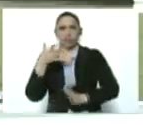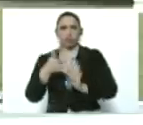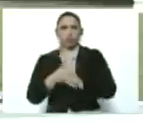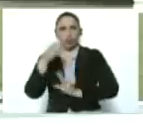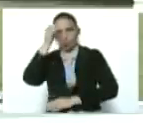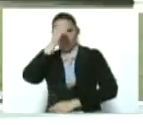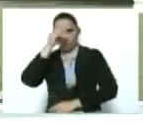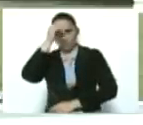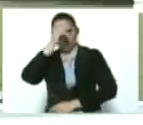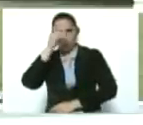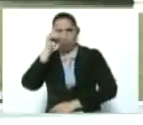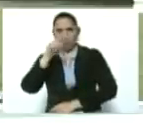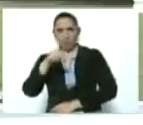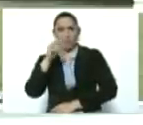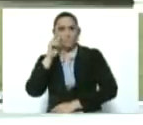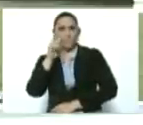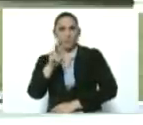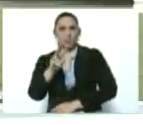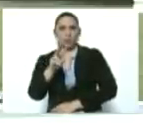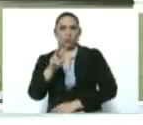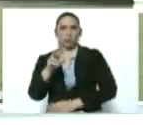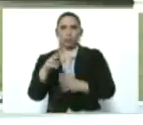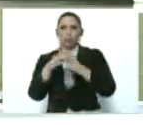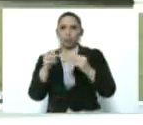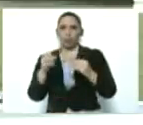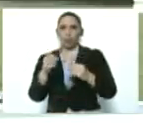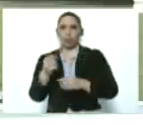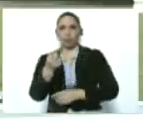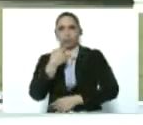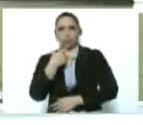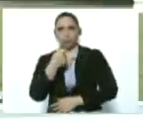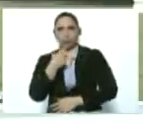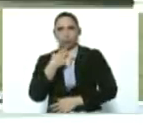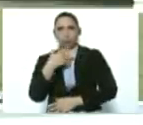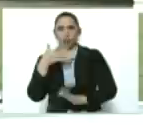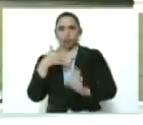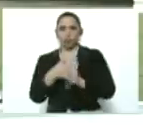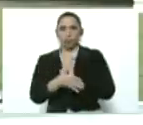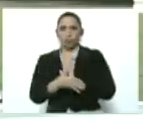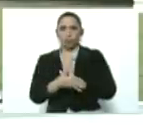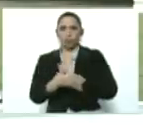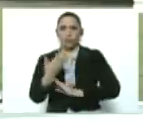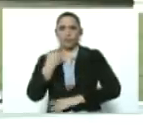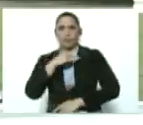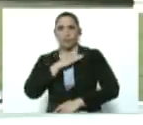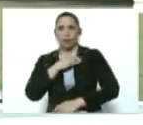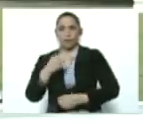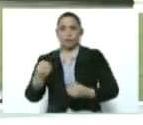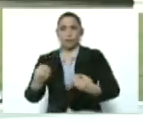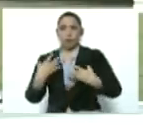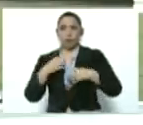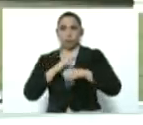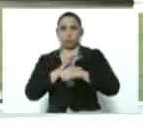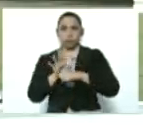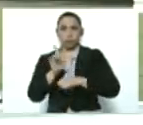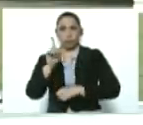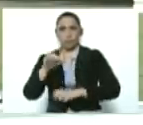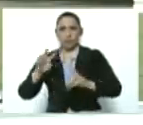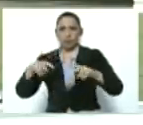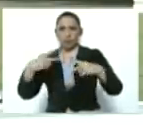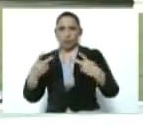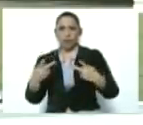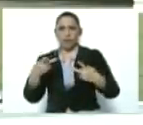la perspectiva de todo el tratamiento sobre la pandemia el coronavirus la situación nueva